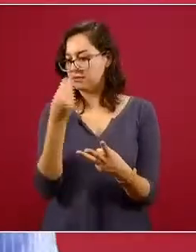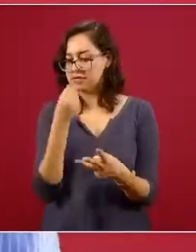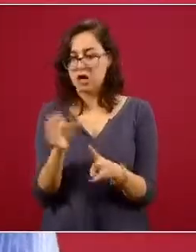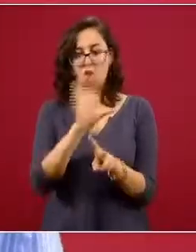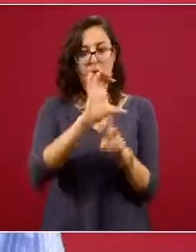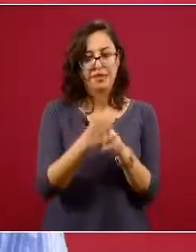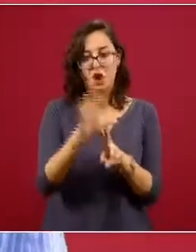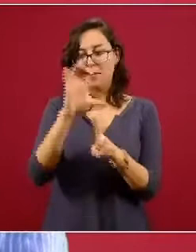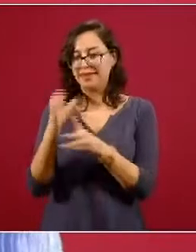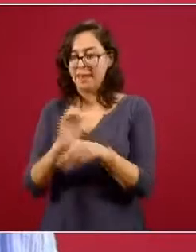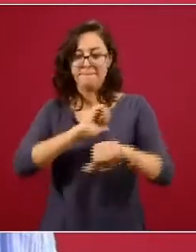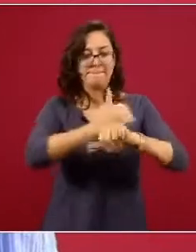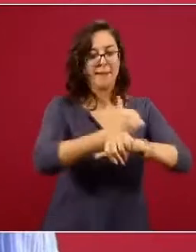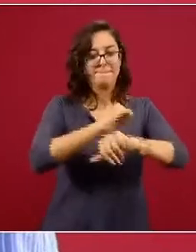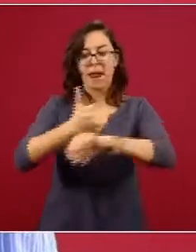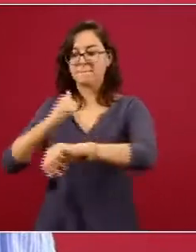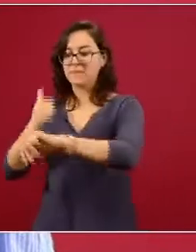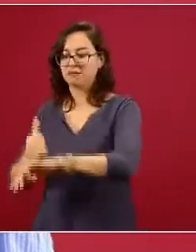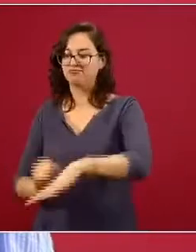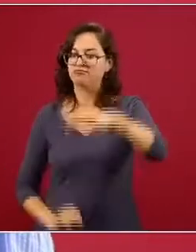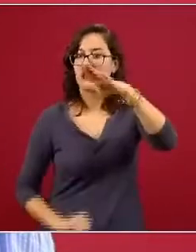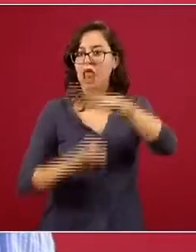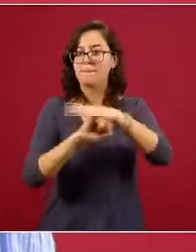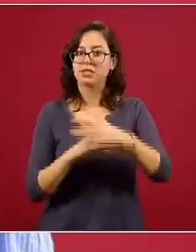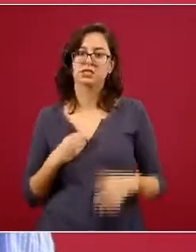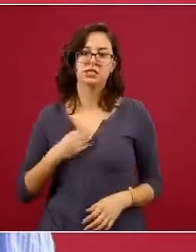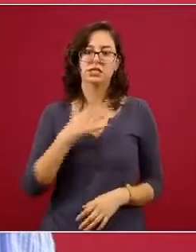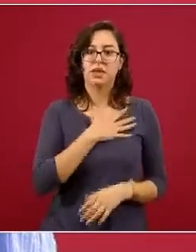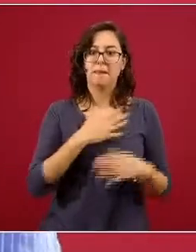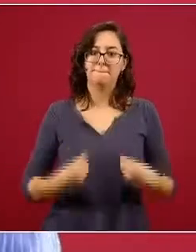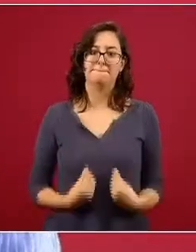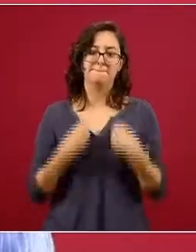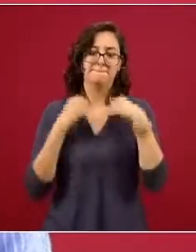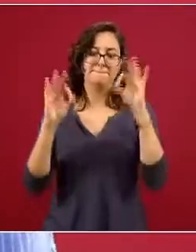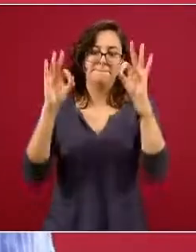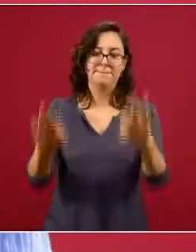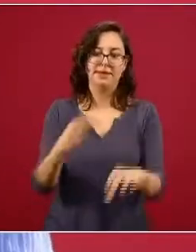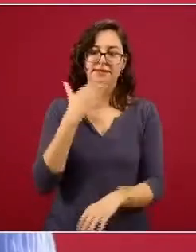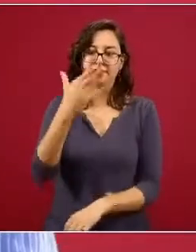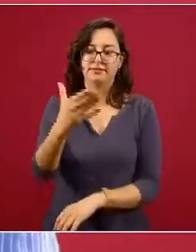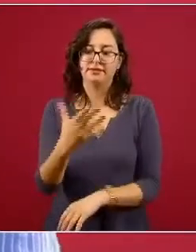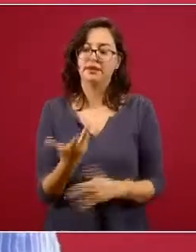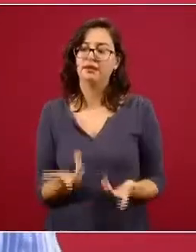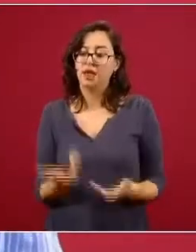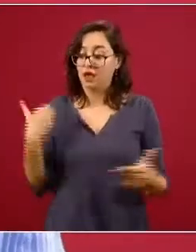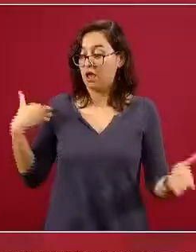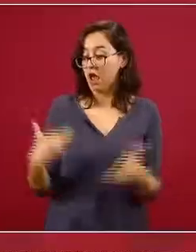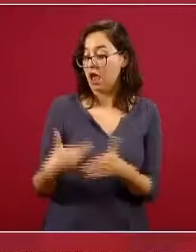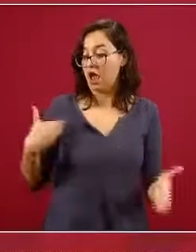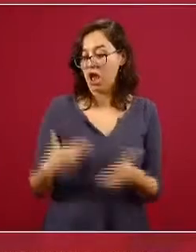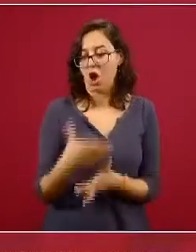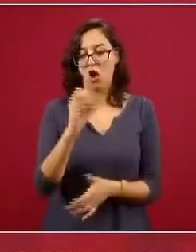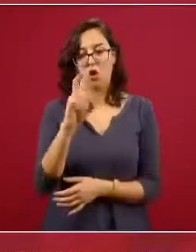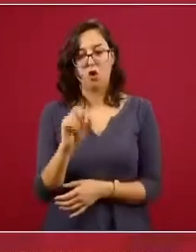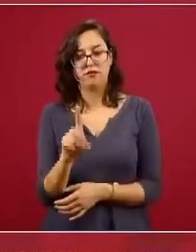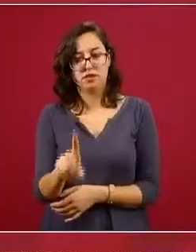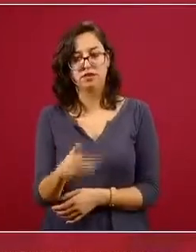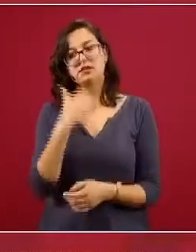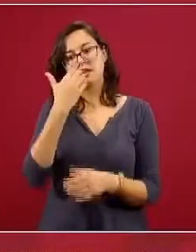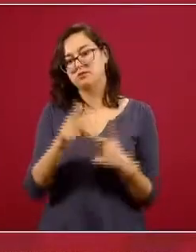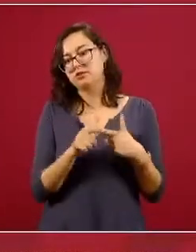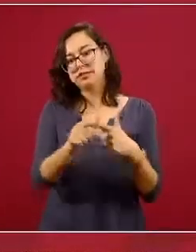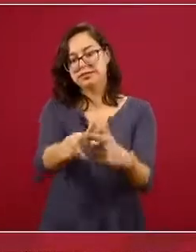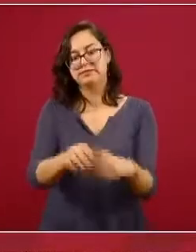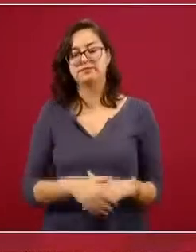precisamente porque son pilares del bienestar que queremos cimentar ahorita durante COVID y mantener